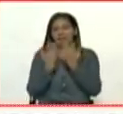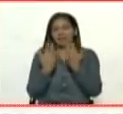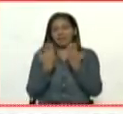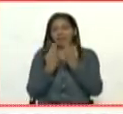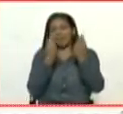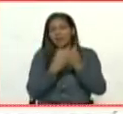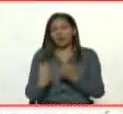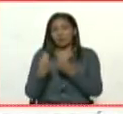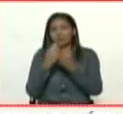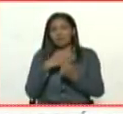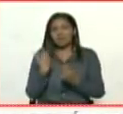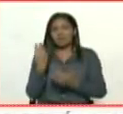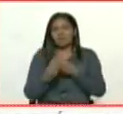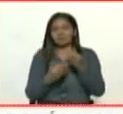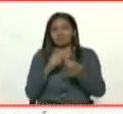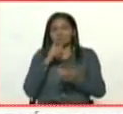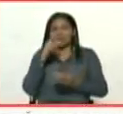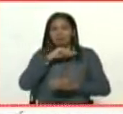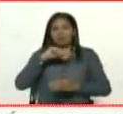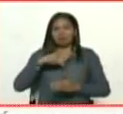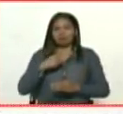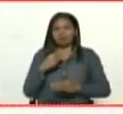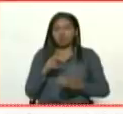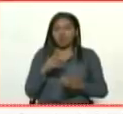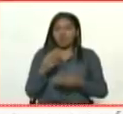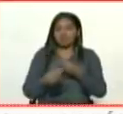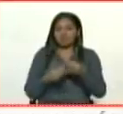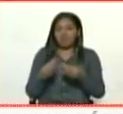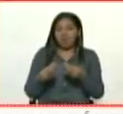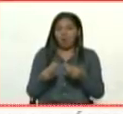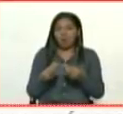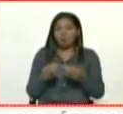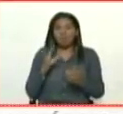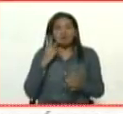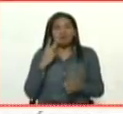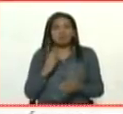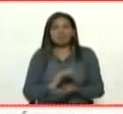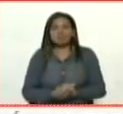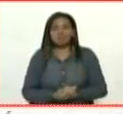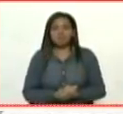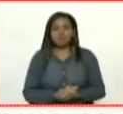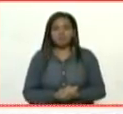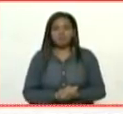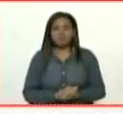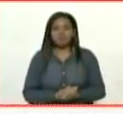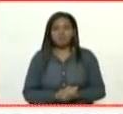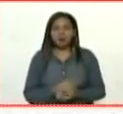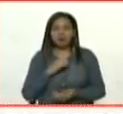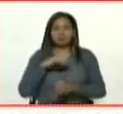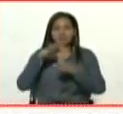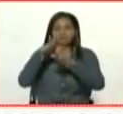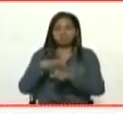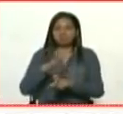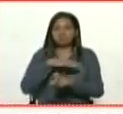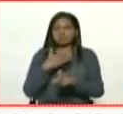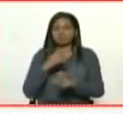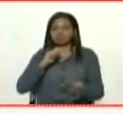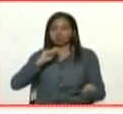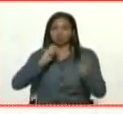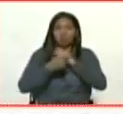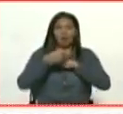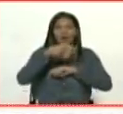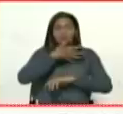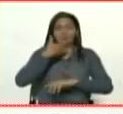tratando de hacernos un mal, que no los hicieron circunstancial, tratando de hacernos un mal, nos provocaron un